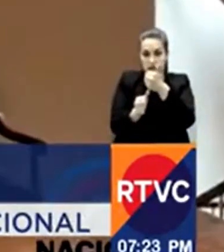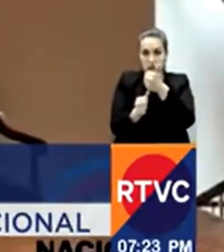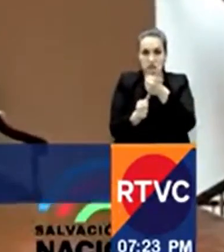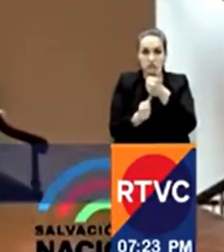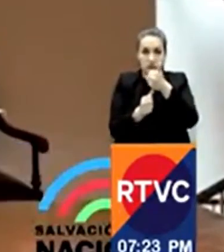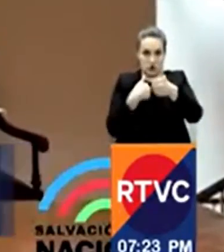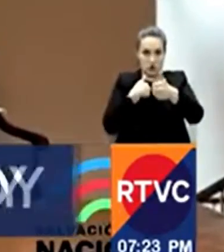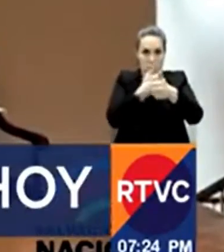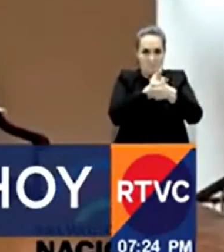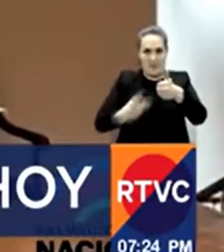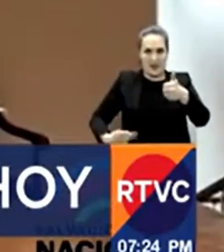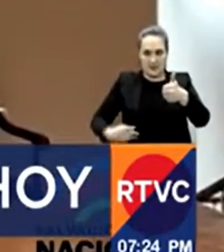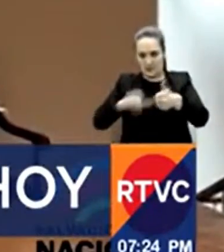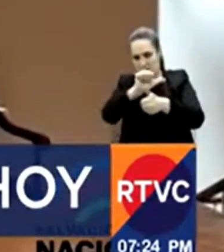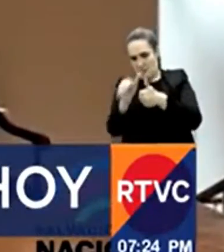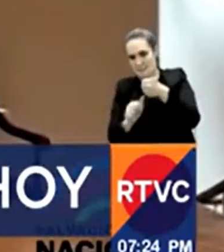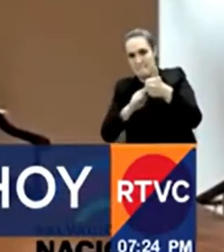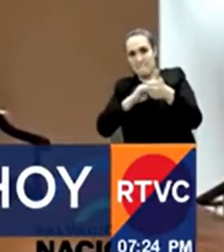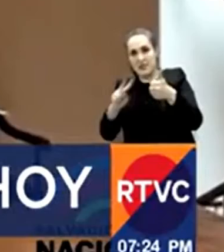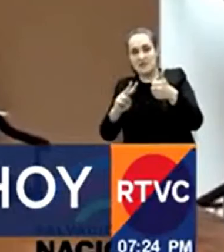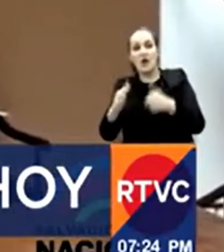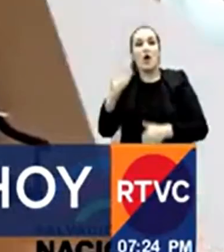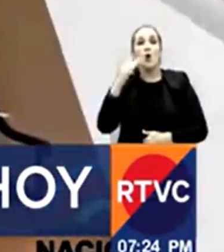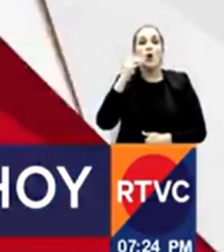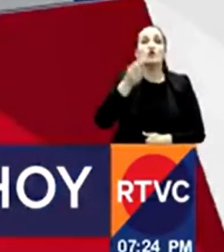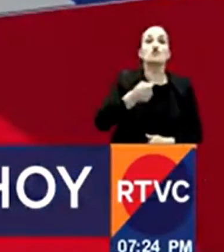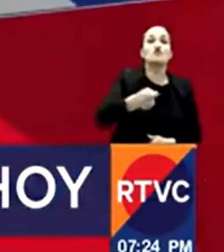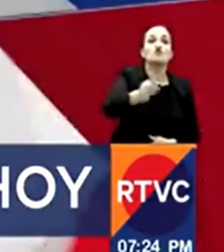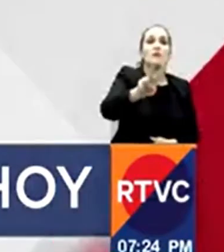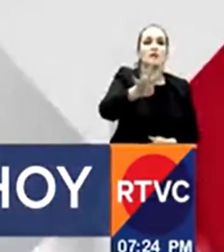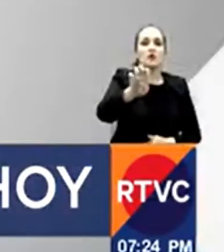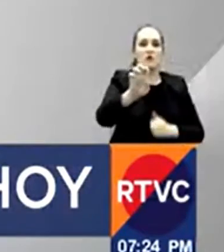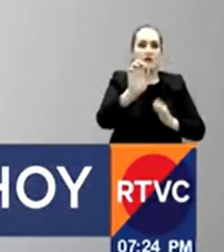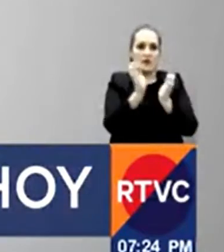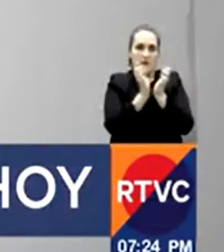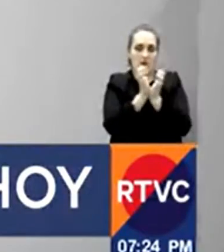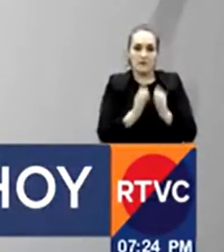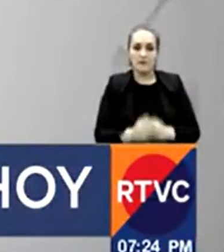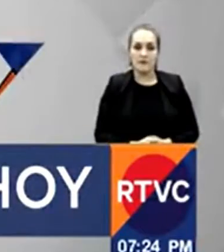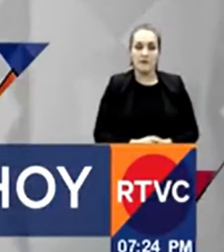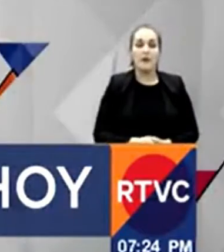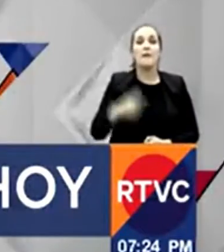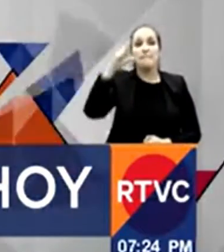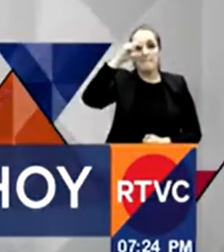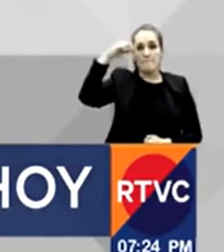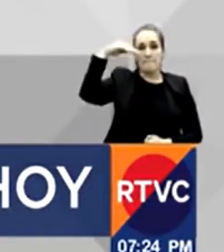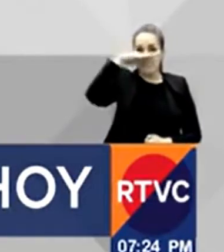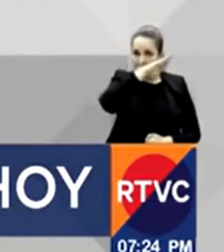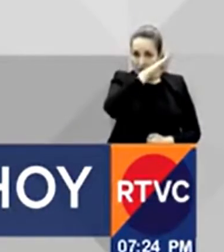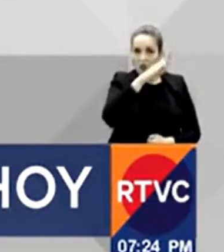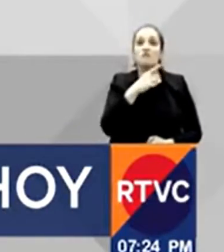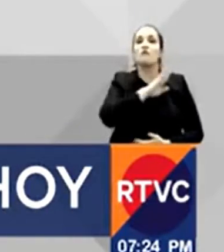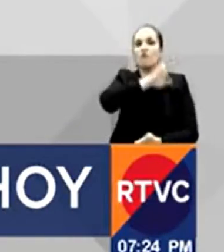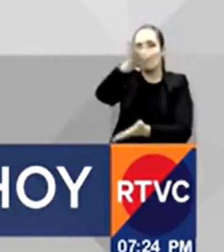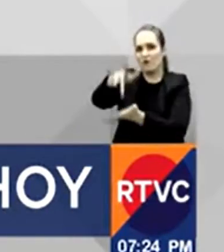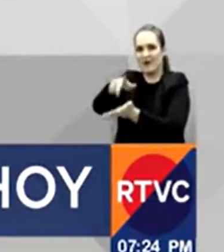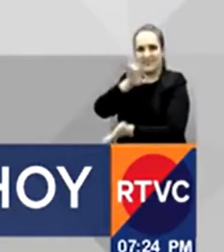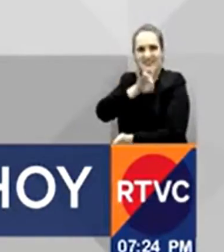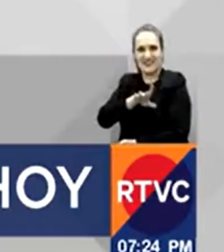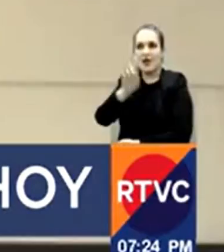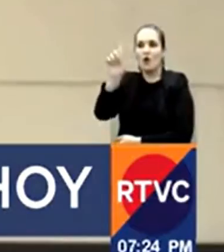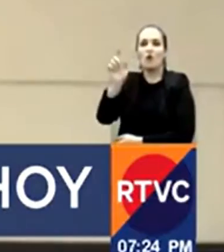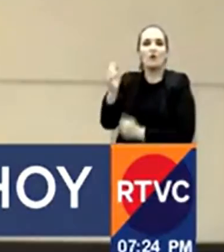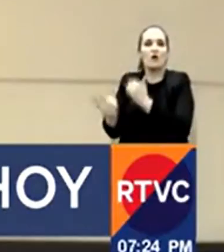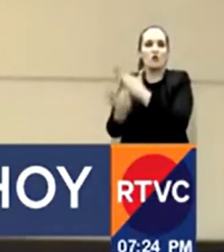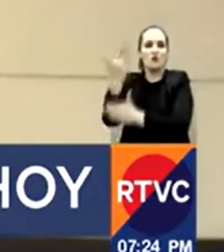campaña presidencial en la primera vuelta el 29 de mayo. Gustavo Petro habló de su presencia en Chile tras la posesión del presidente